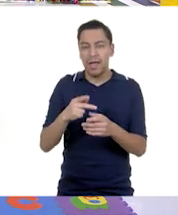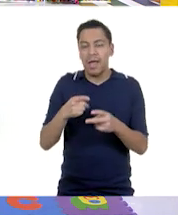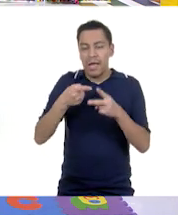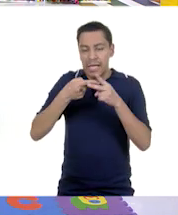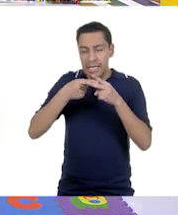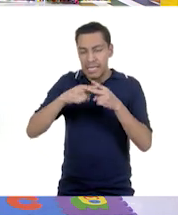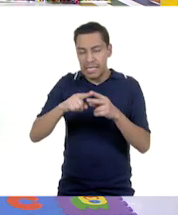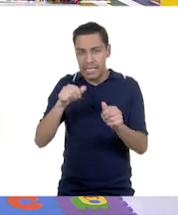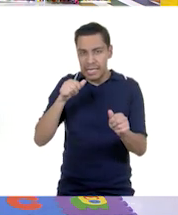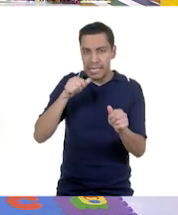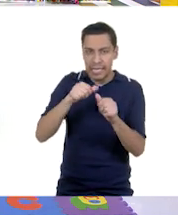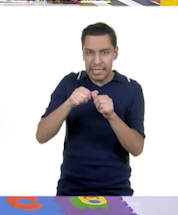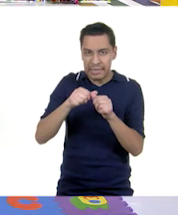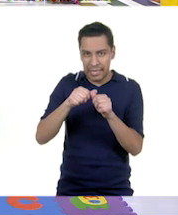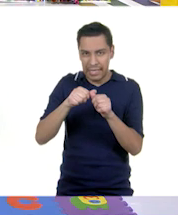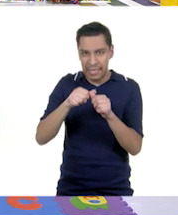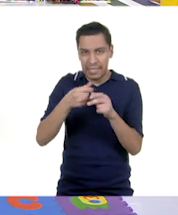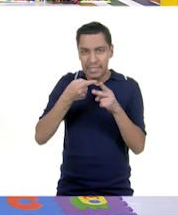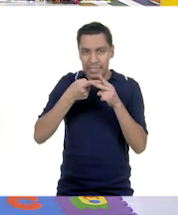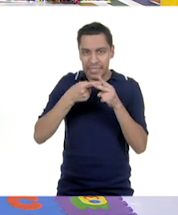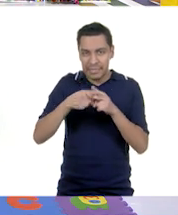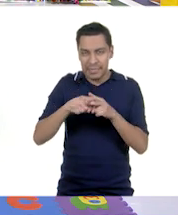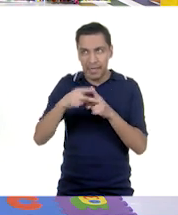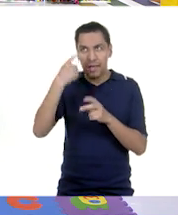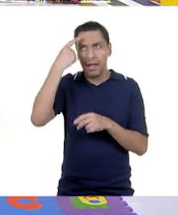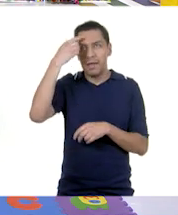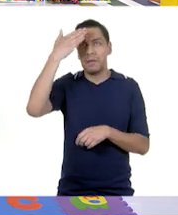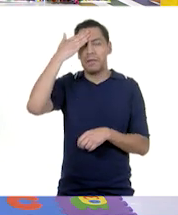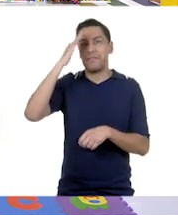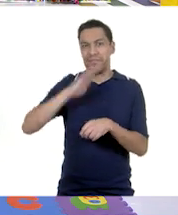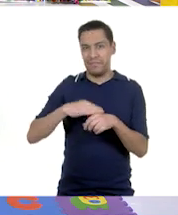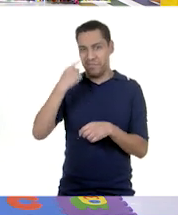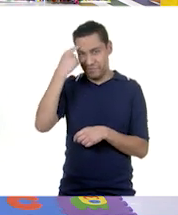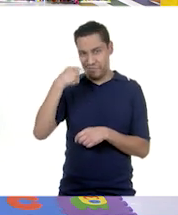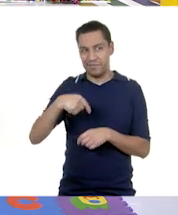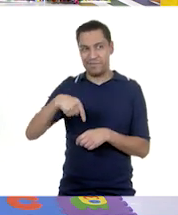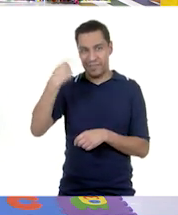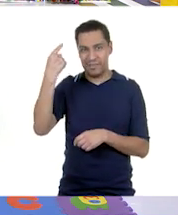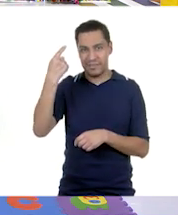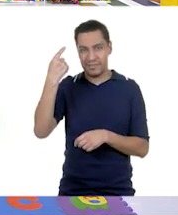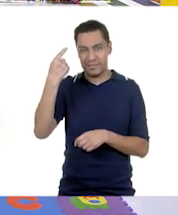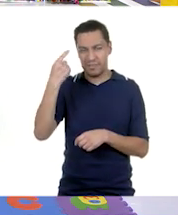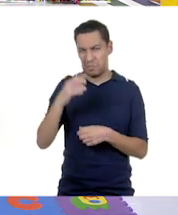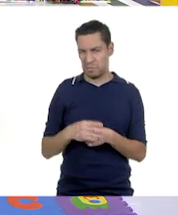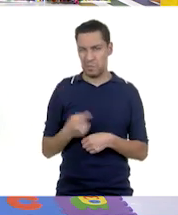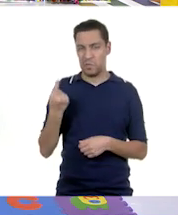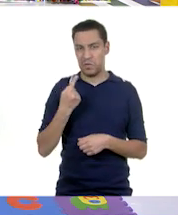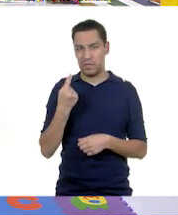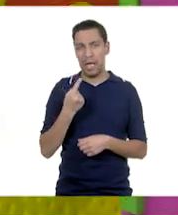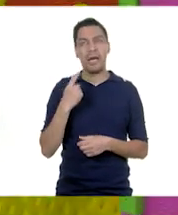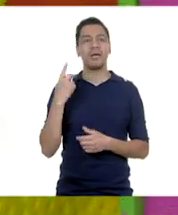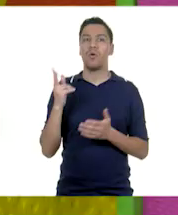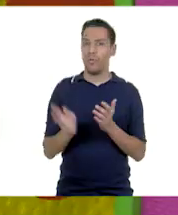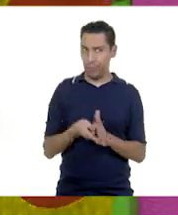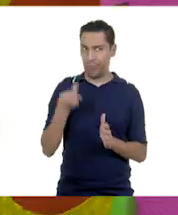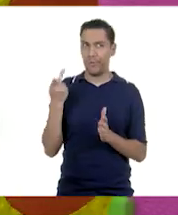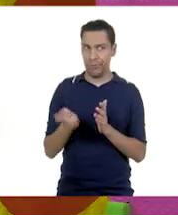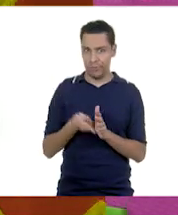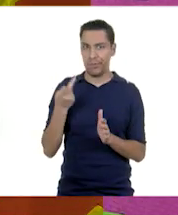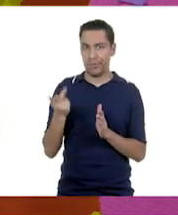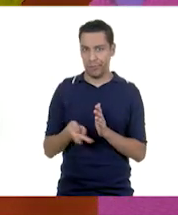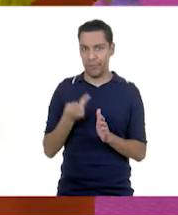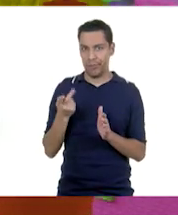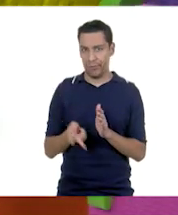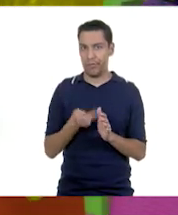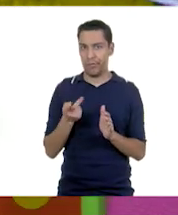inicial de esa planta, ¿verdad? Efectivamente, muy bien. Y eso es precisamente porque tenemos que estar repasando constantemente